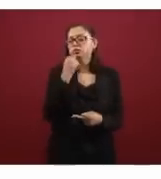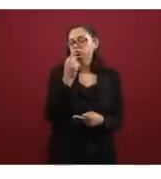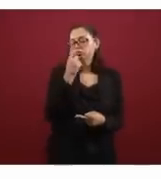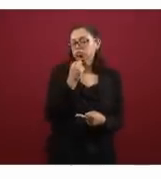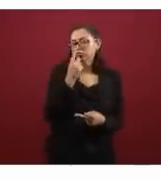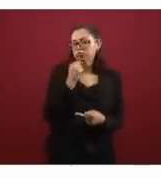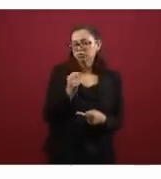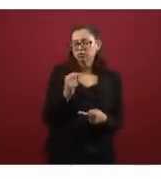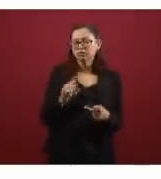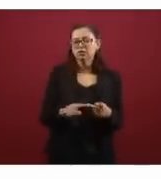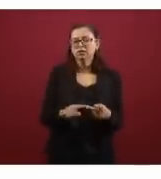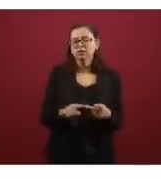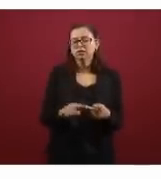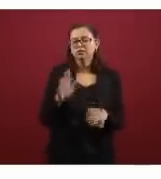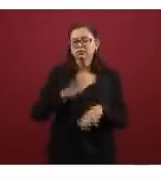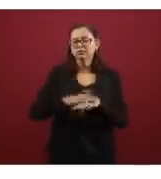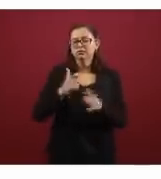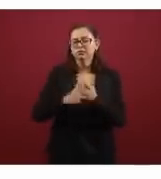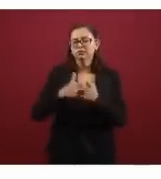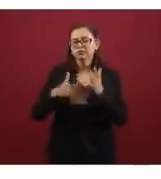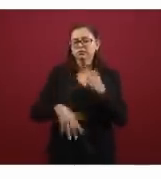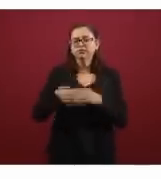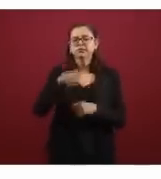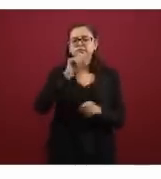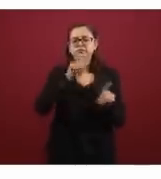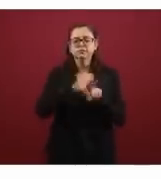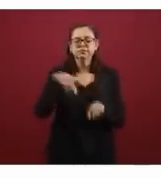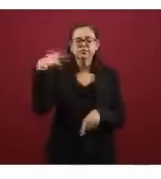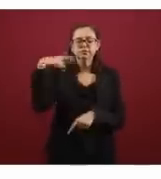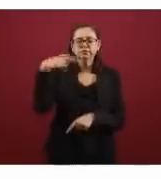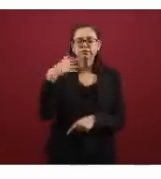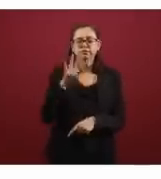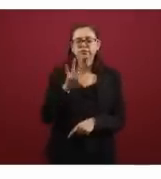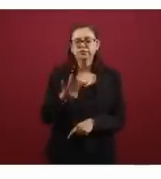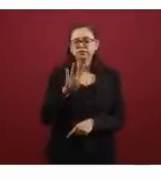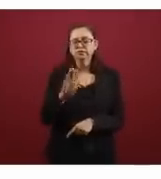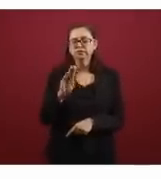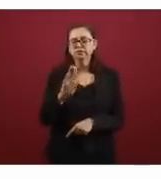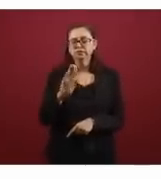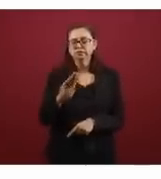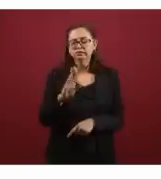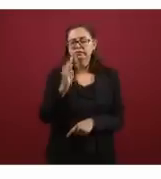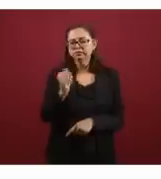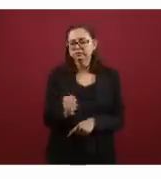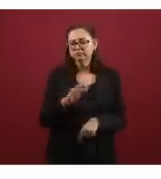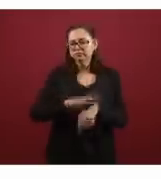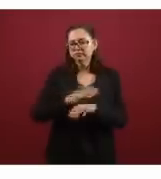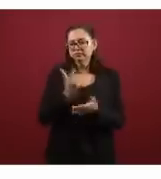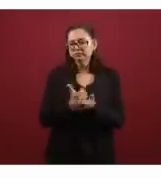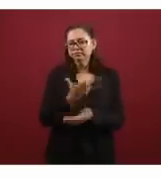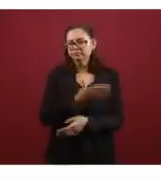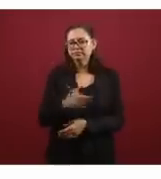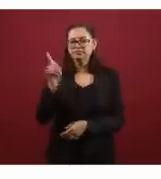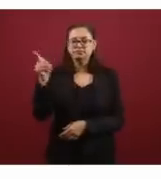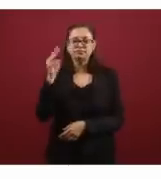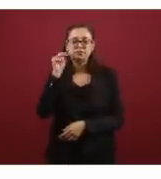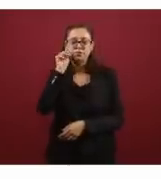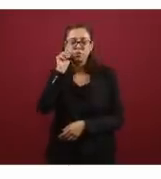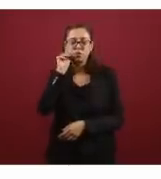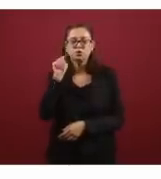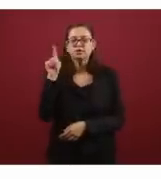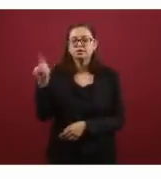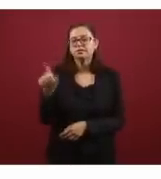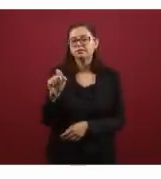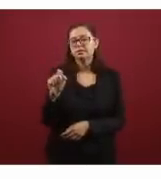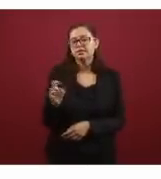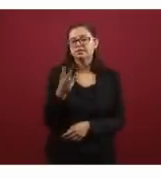premium, el precio más bajo lo encontramos en Medellín, Veracruz, a 18.99 por litro, y el más caro en Los Mochis, a 23 pesos con